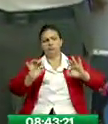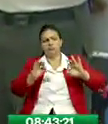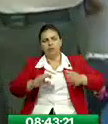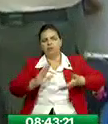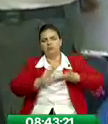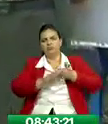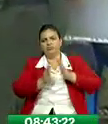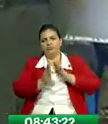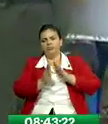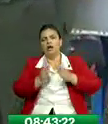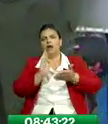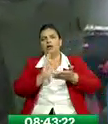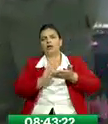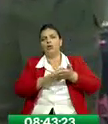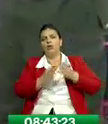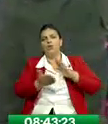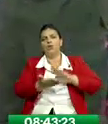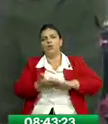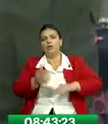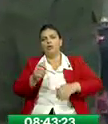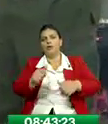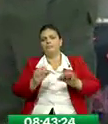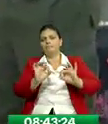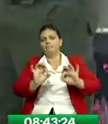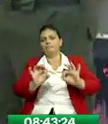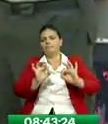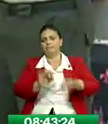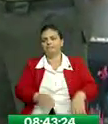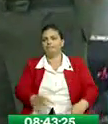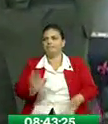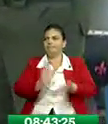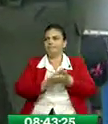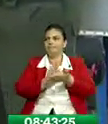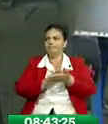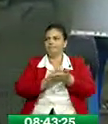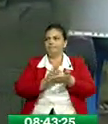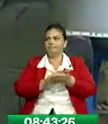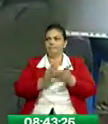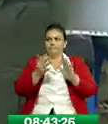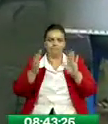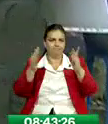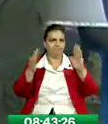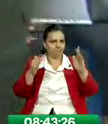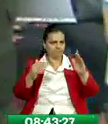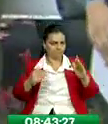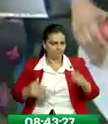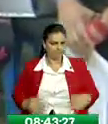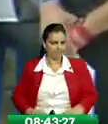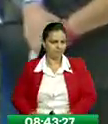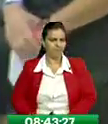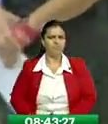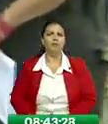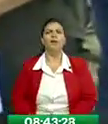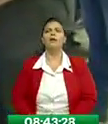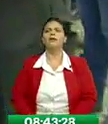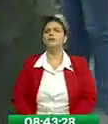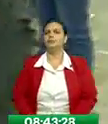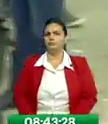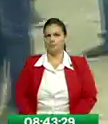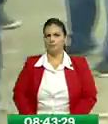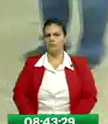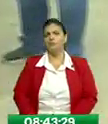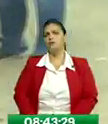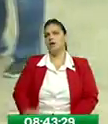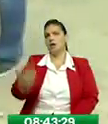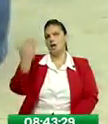entidades que van a apoyar a los moradores del Monte Sinaí. Y están pidiendo los ojos de águila, cámaras de seguridad, están